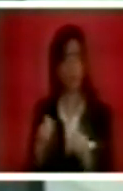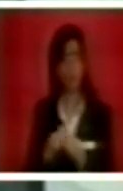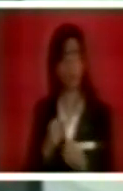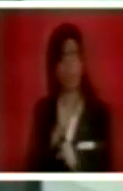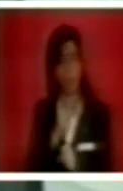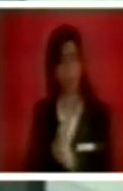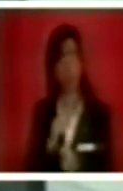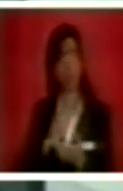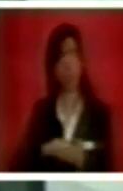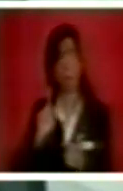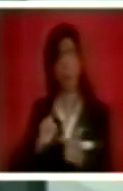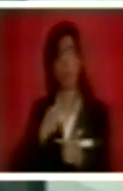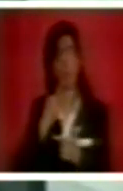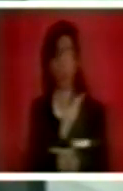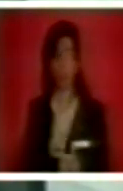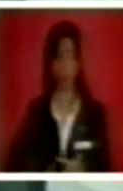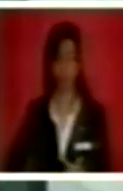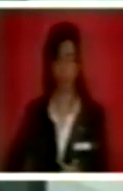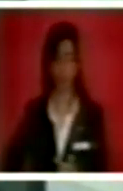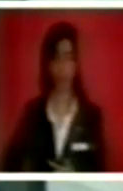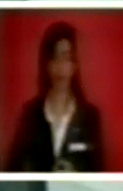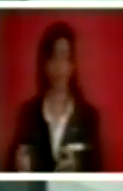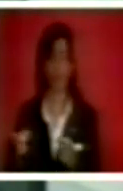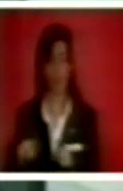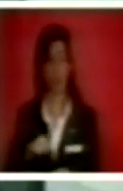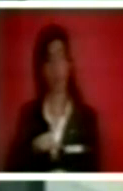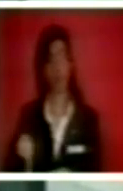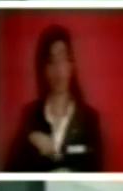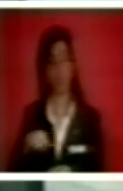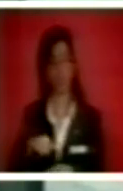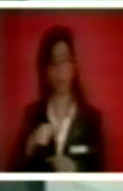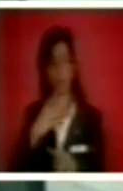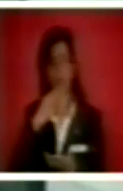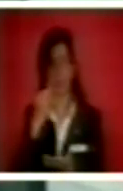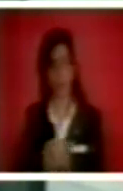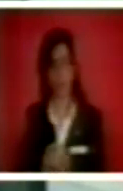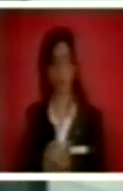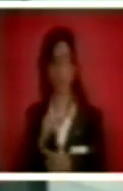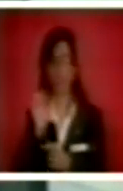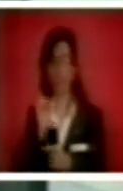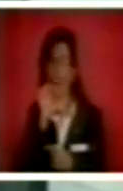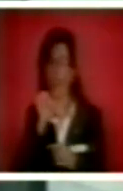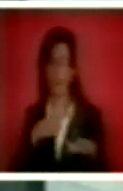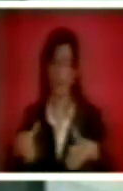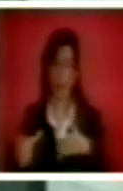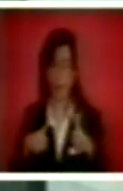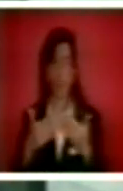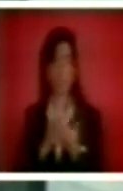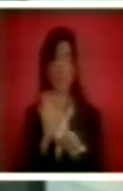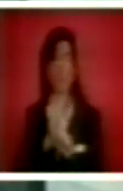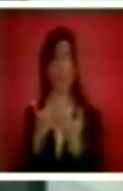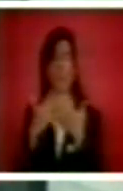llevaron adelante. Fue consecuencia de haber elegido el camino de la